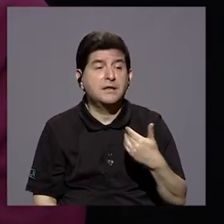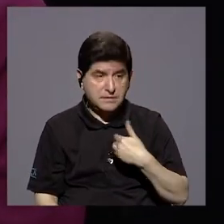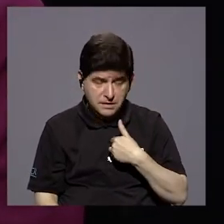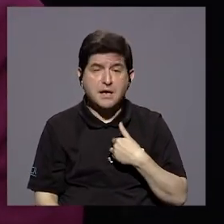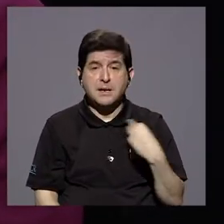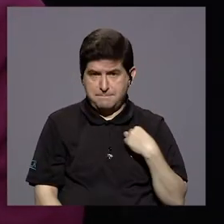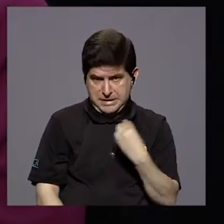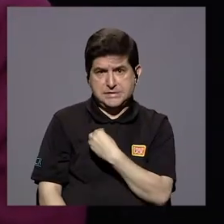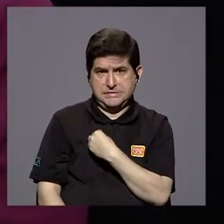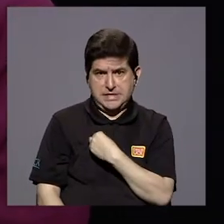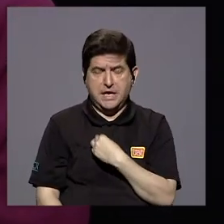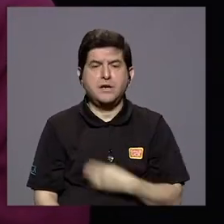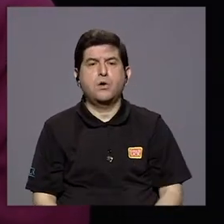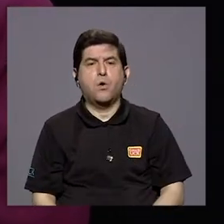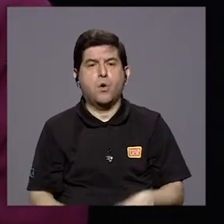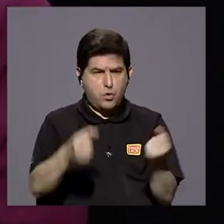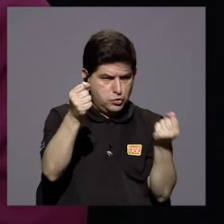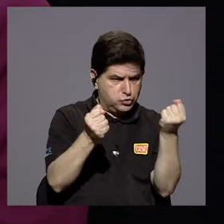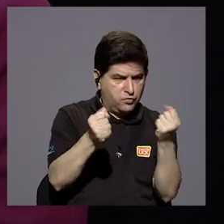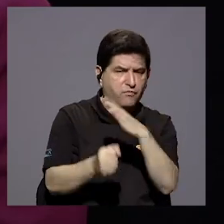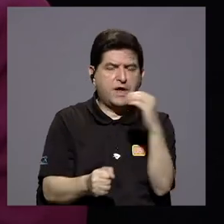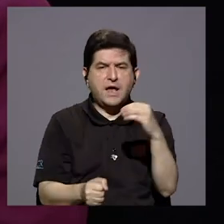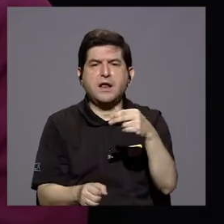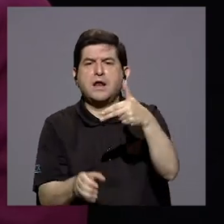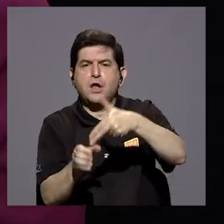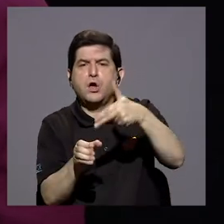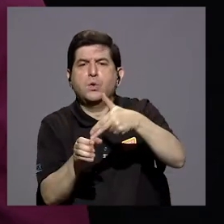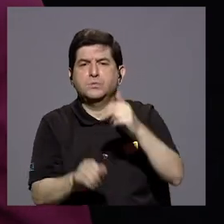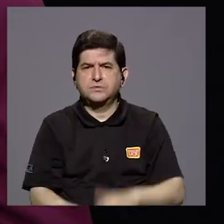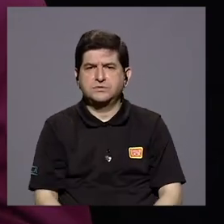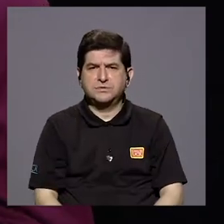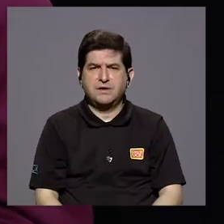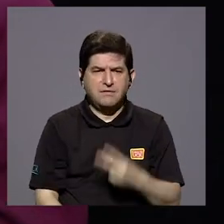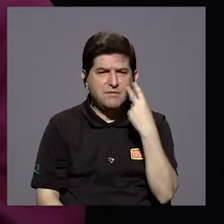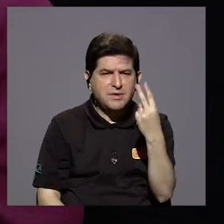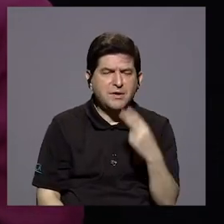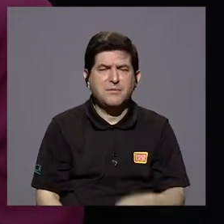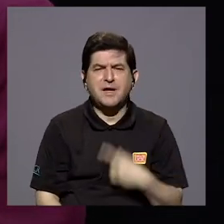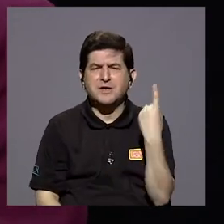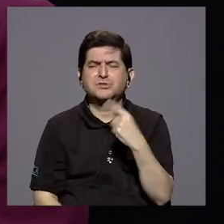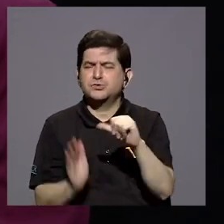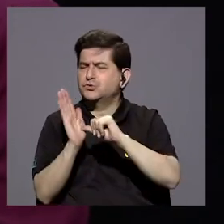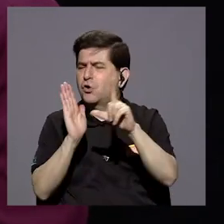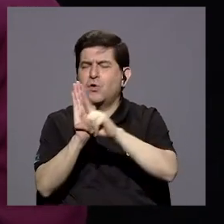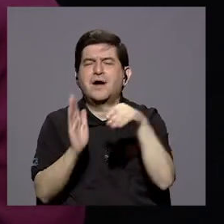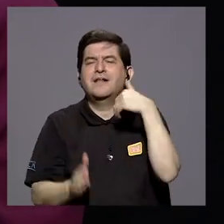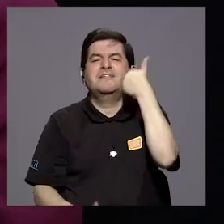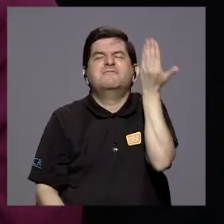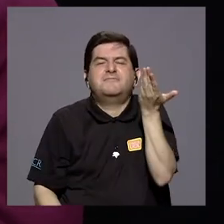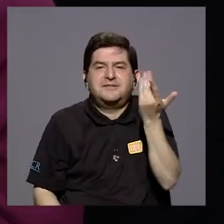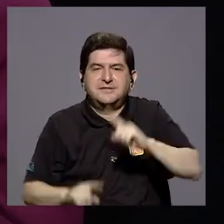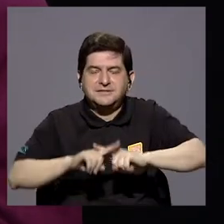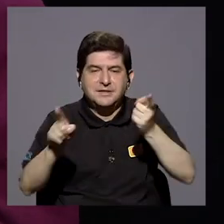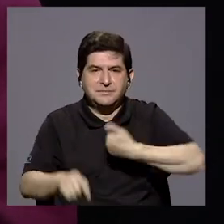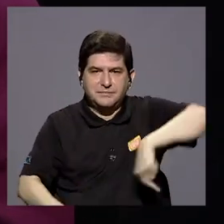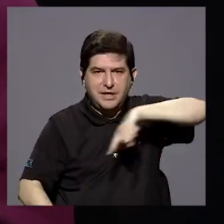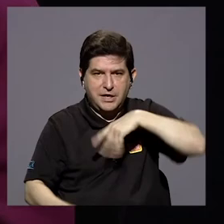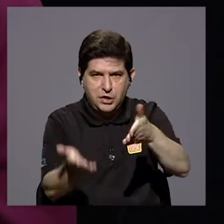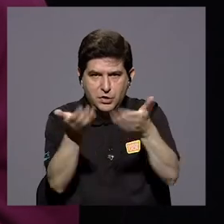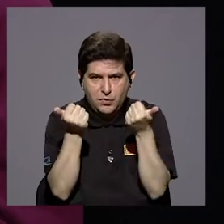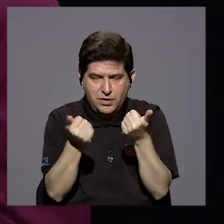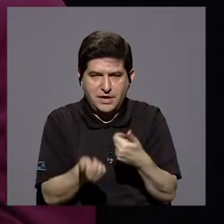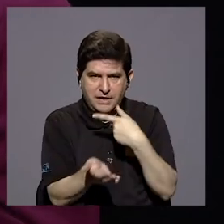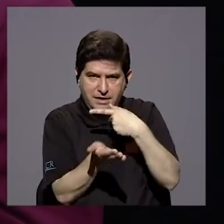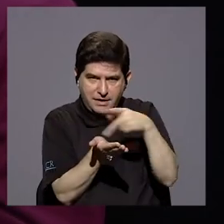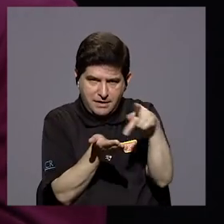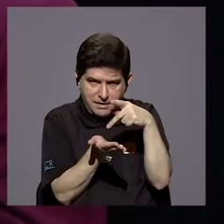Tienen chofer y tienen combustible. Es que es muy fácil nada más ver el Congreso, pero nosotros lo que queremos es